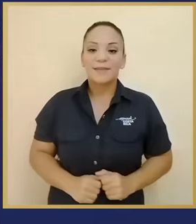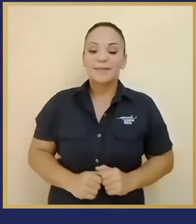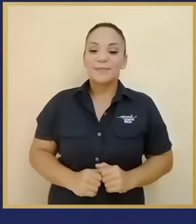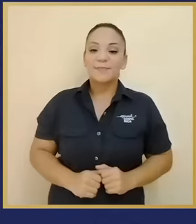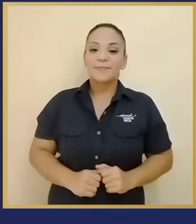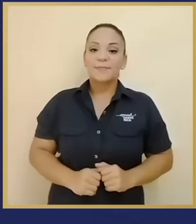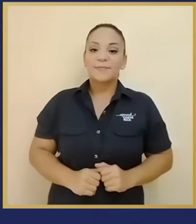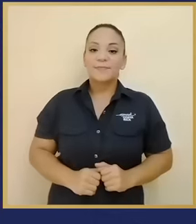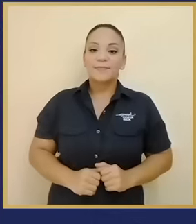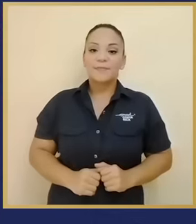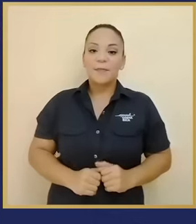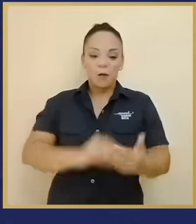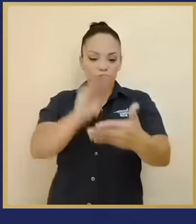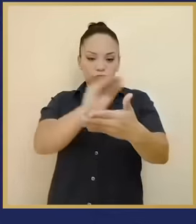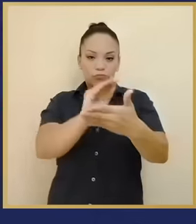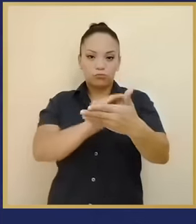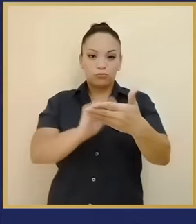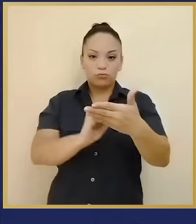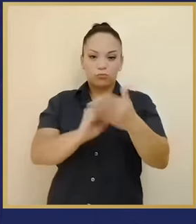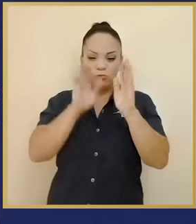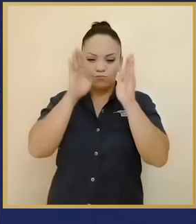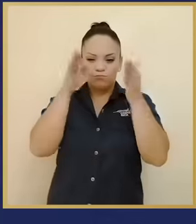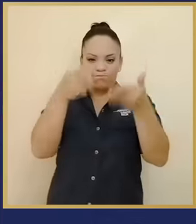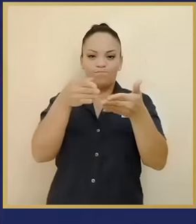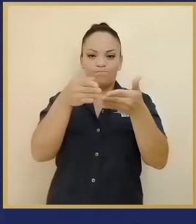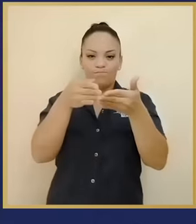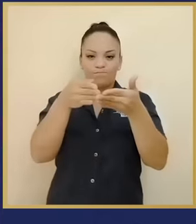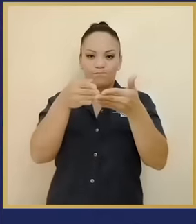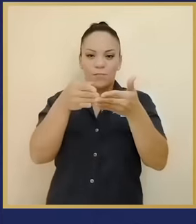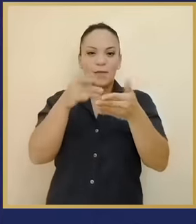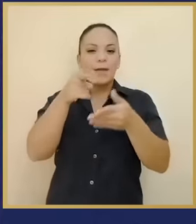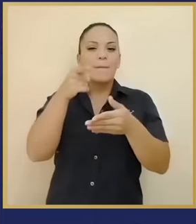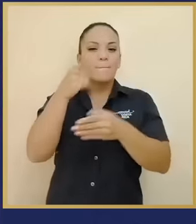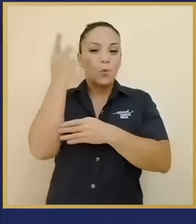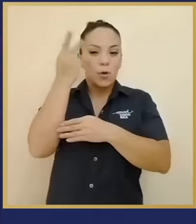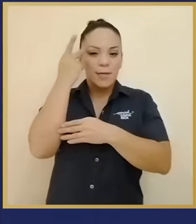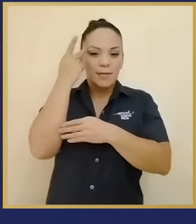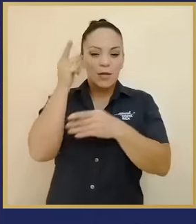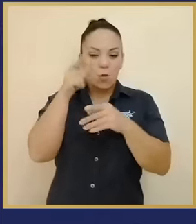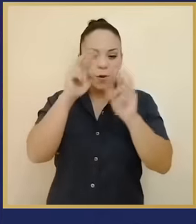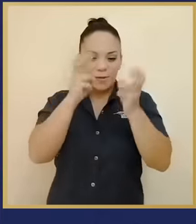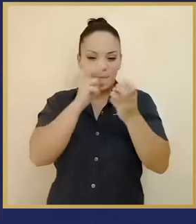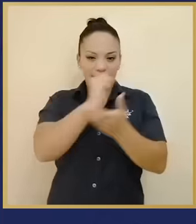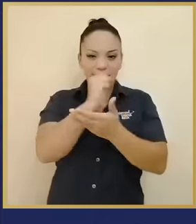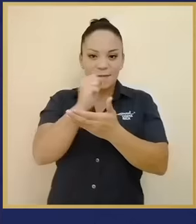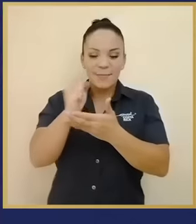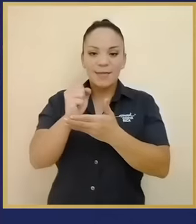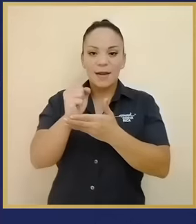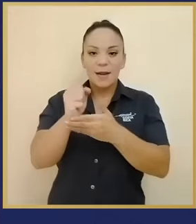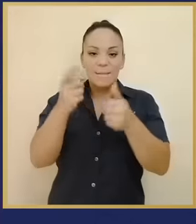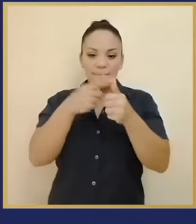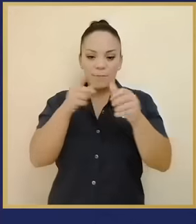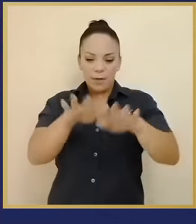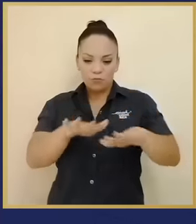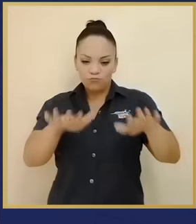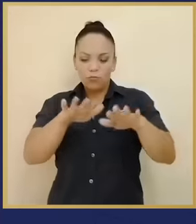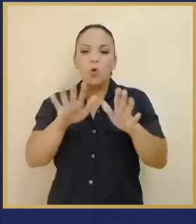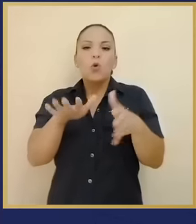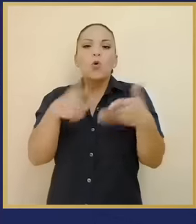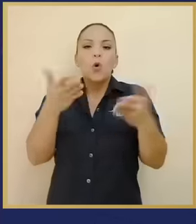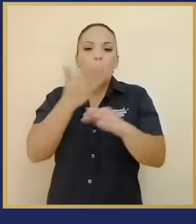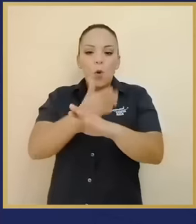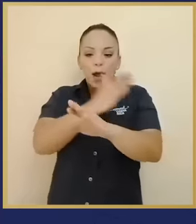estructura, desde el abordaje político-criminal, hace primero un escenario de atención desde